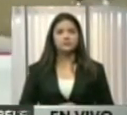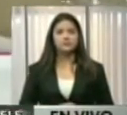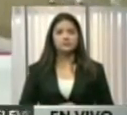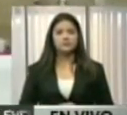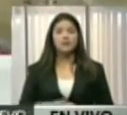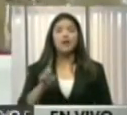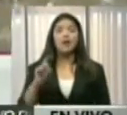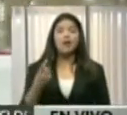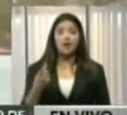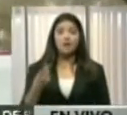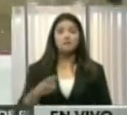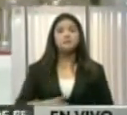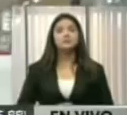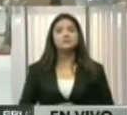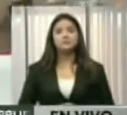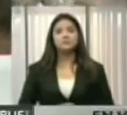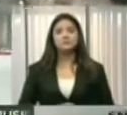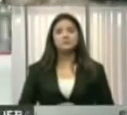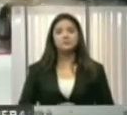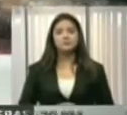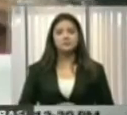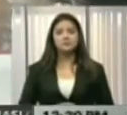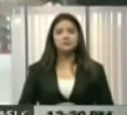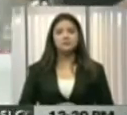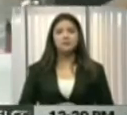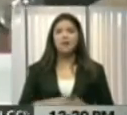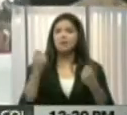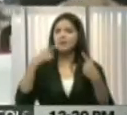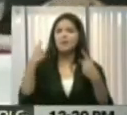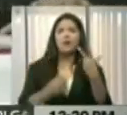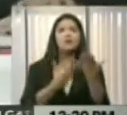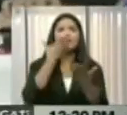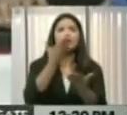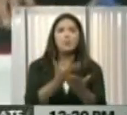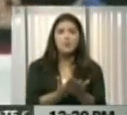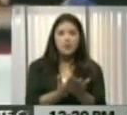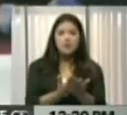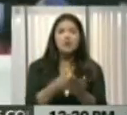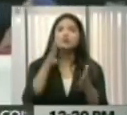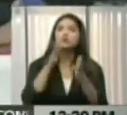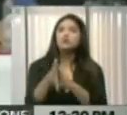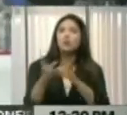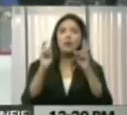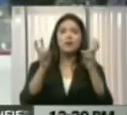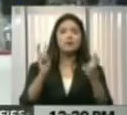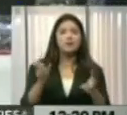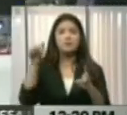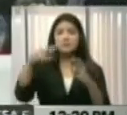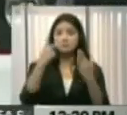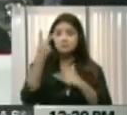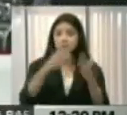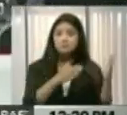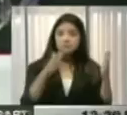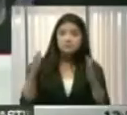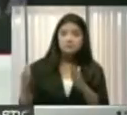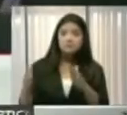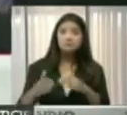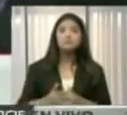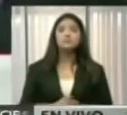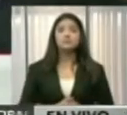G. Para el tratamiento de las propuestas recibidas sobre los puntos de esta agenda, se le